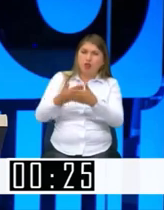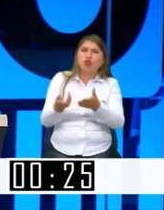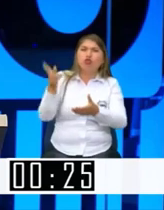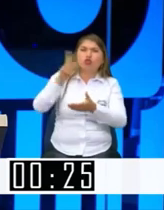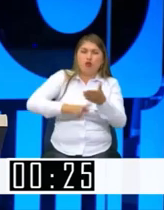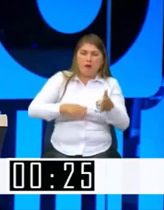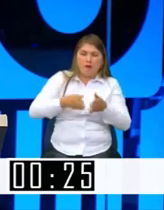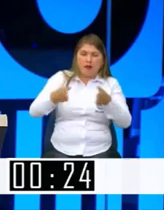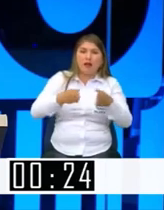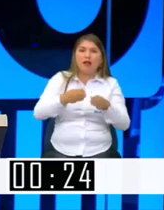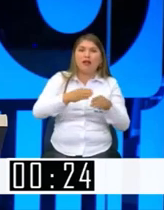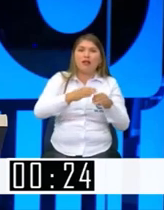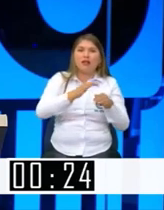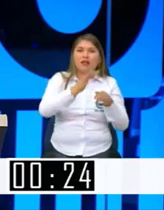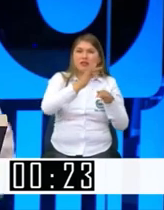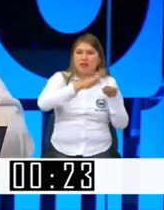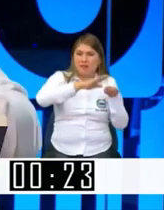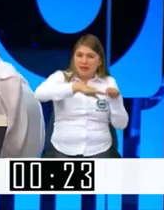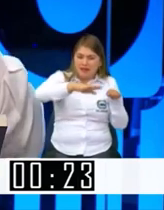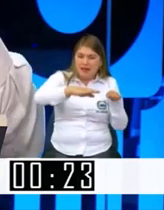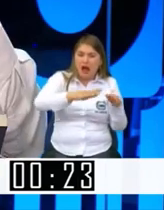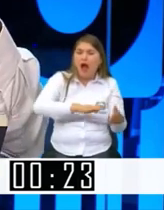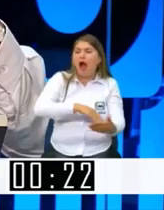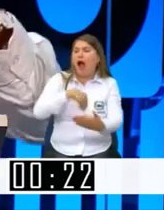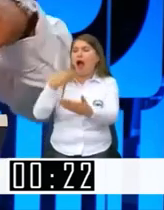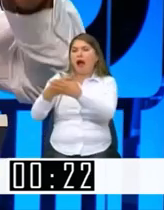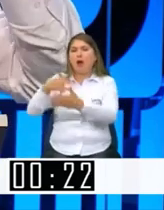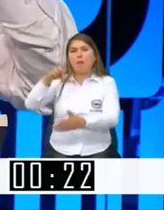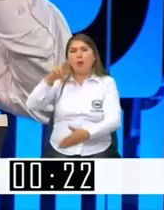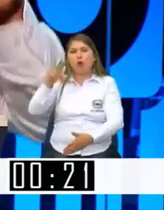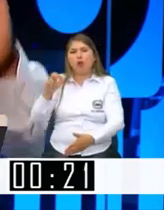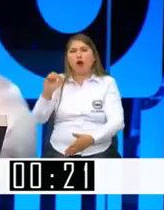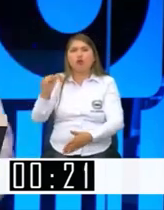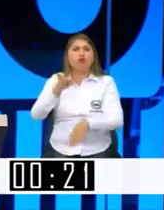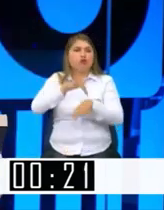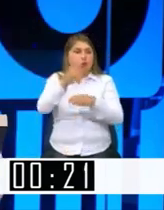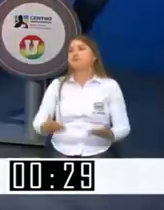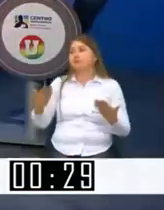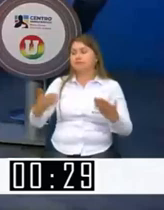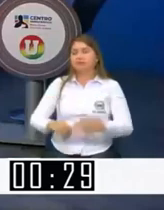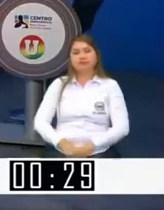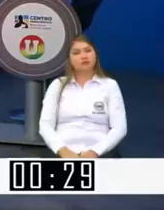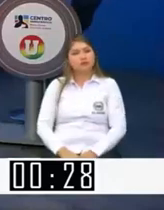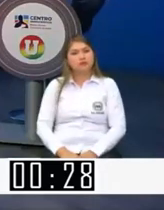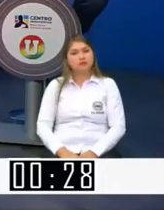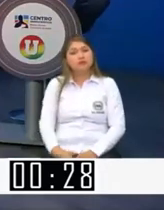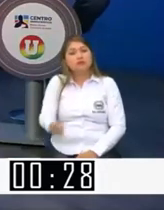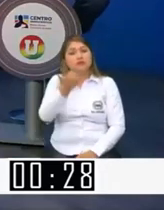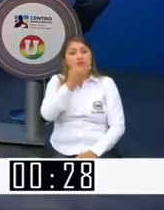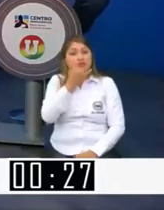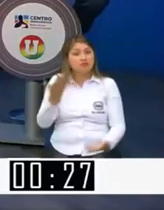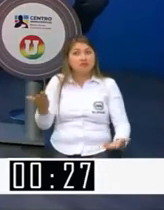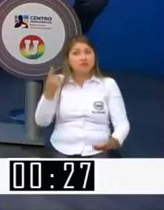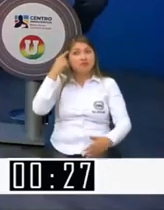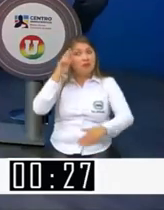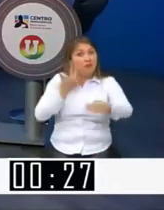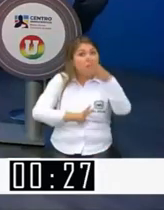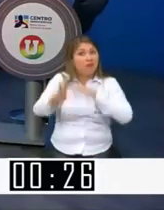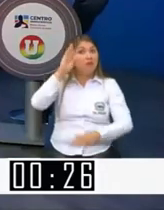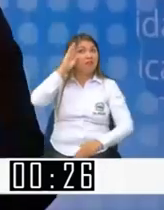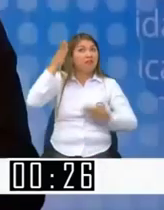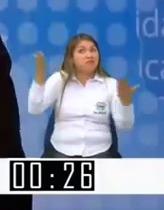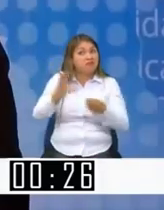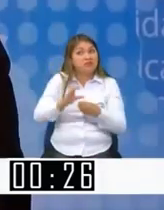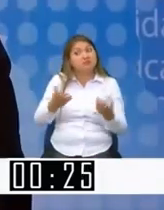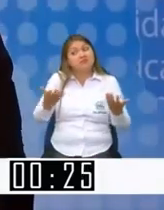desde el terminal hasta Pozo Azul. Le tocaría comprar todos los terrenos que hay. Lo que pasa es que cuando uno no tiene visión de futuro